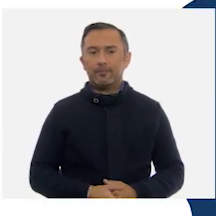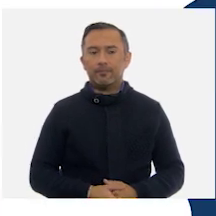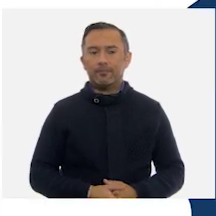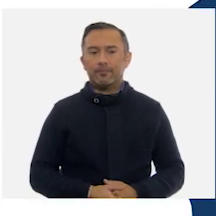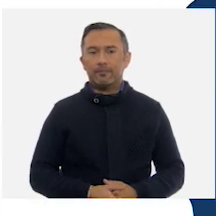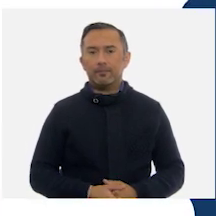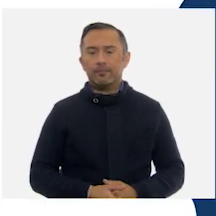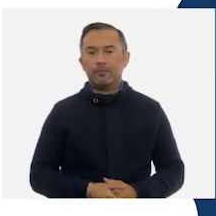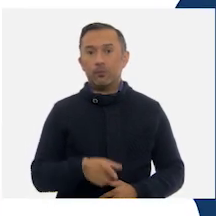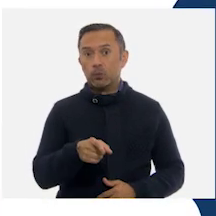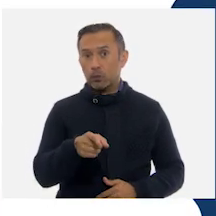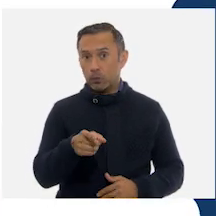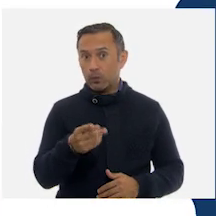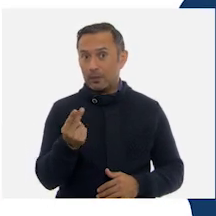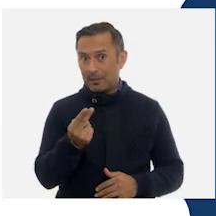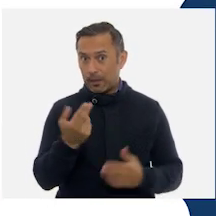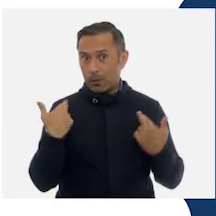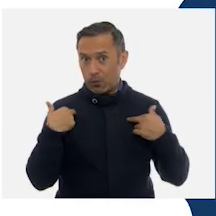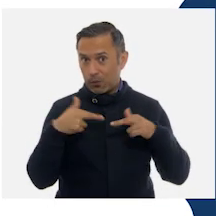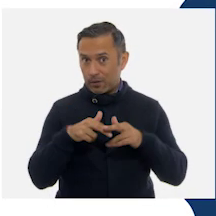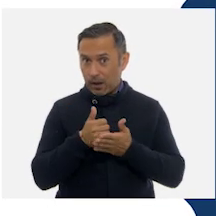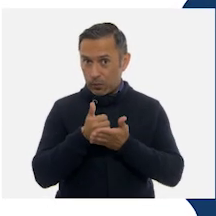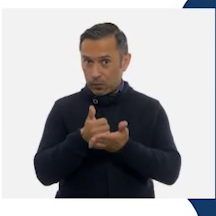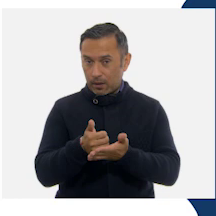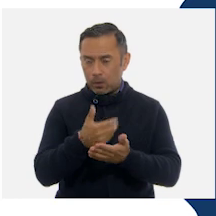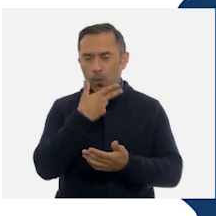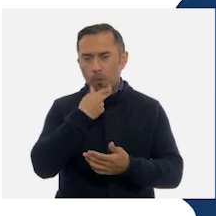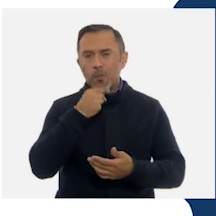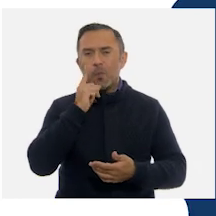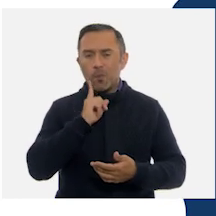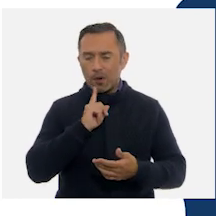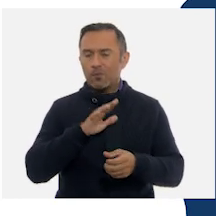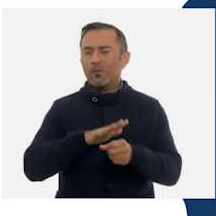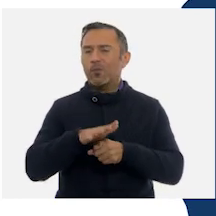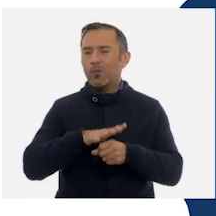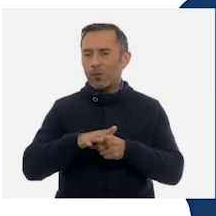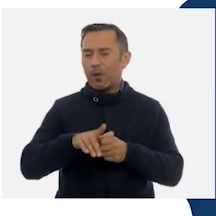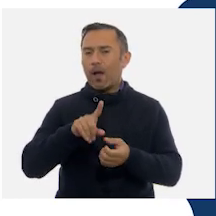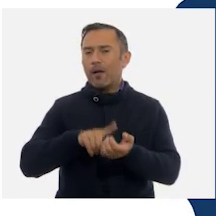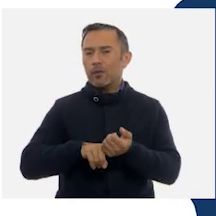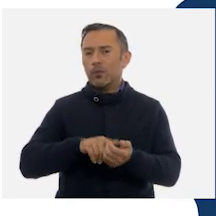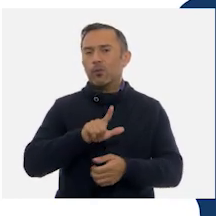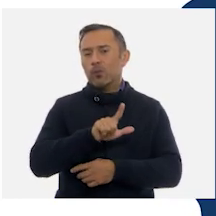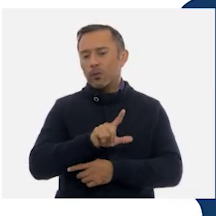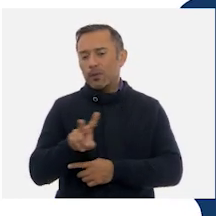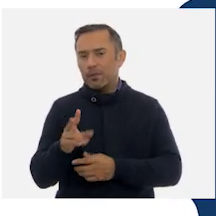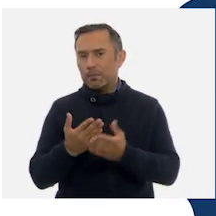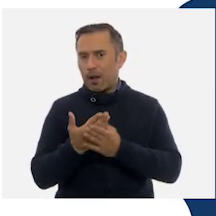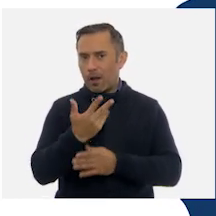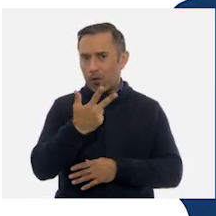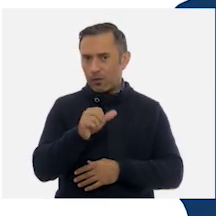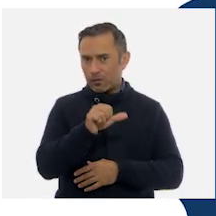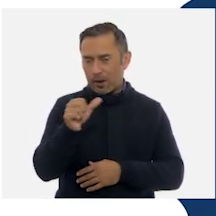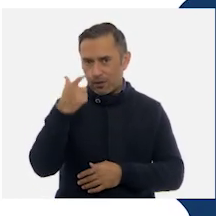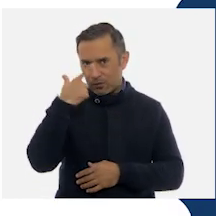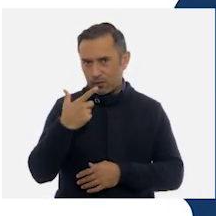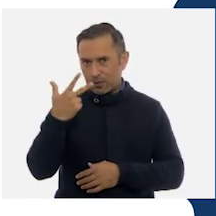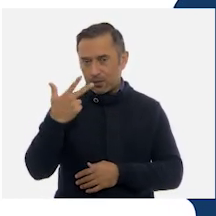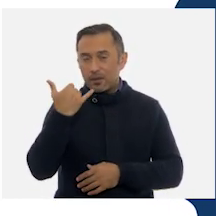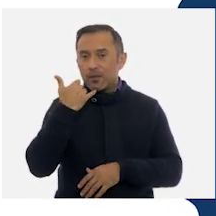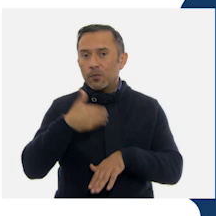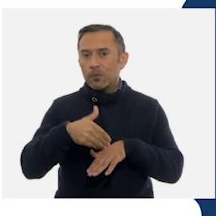Para apoyo pedagógico, hay maestras y maestros de lunes a viernes de 8 a 20 horas en el teléfono